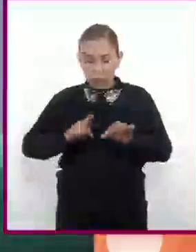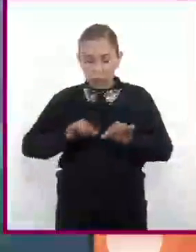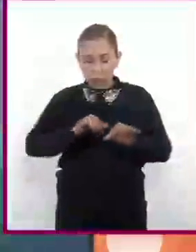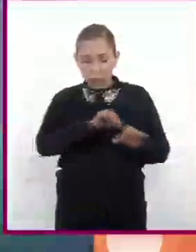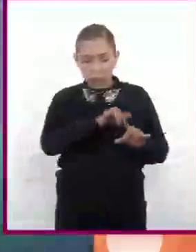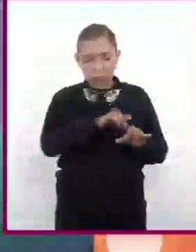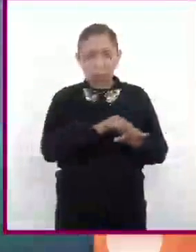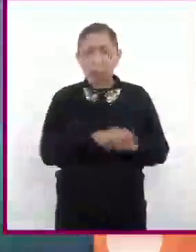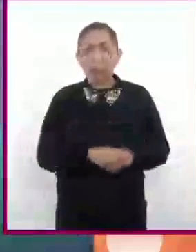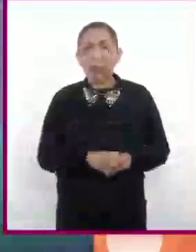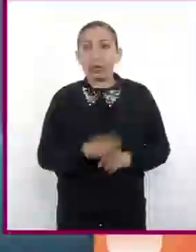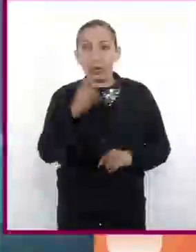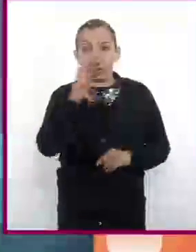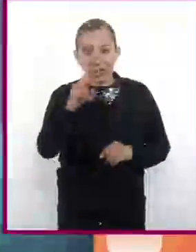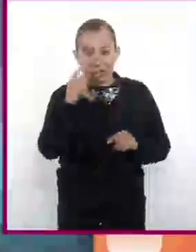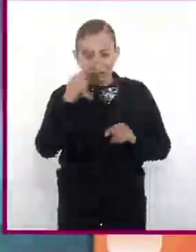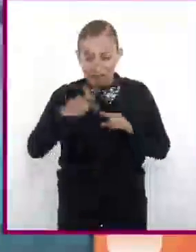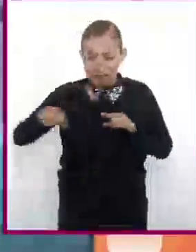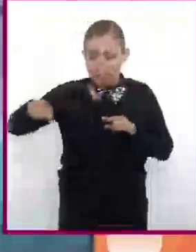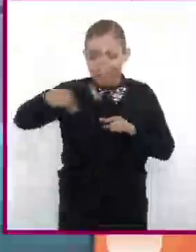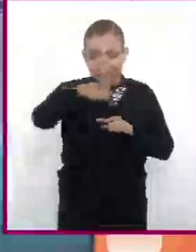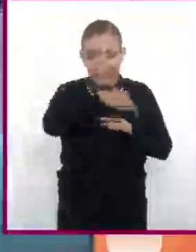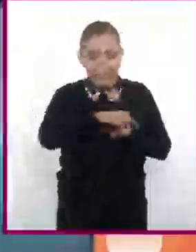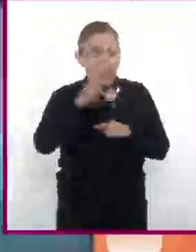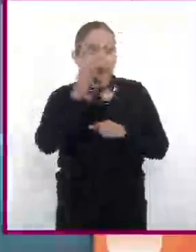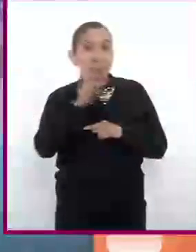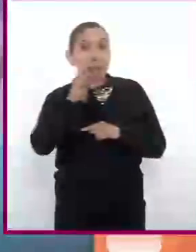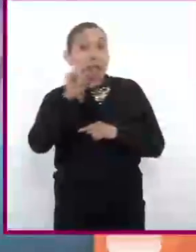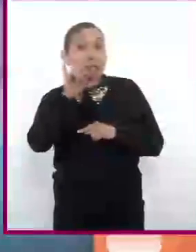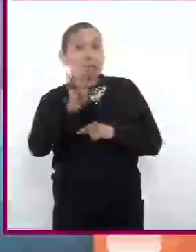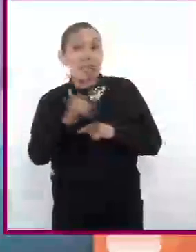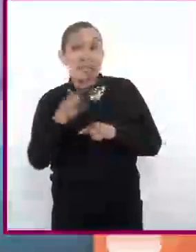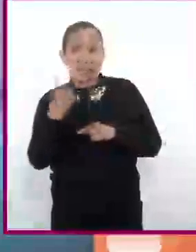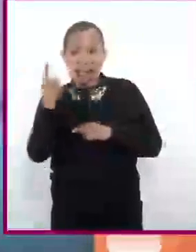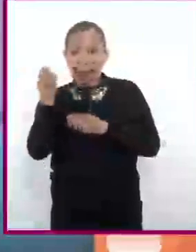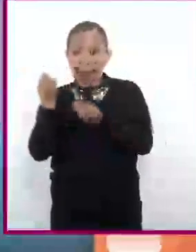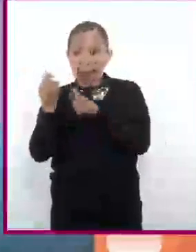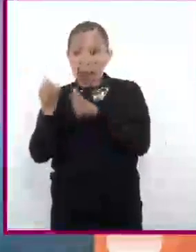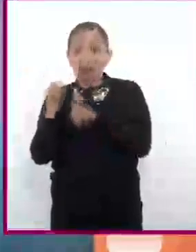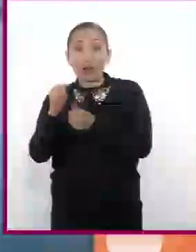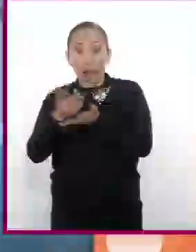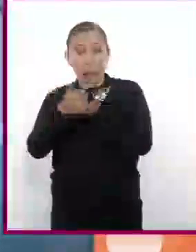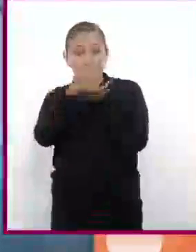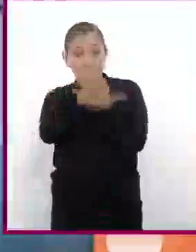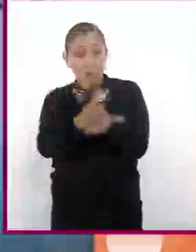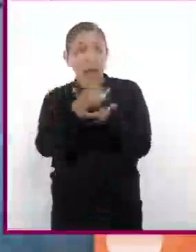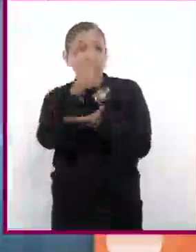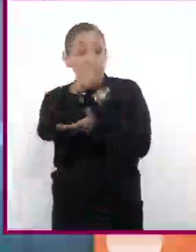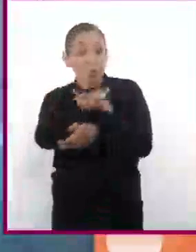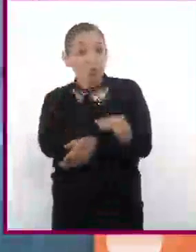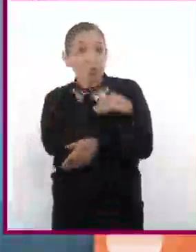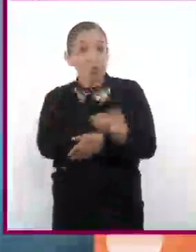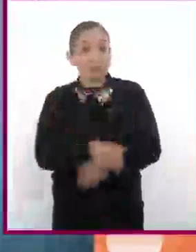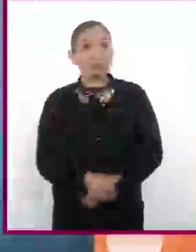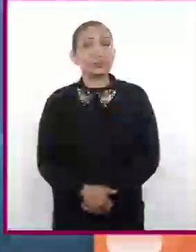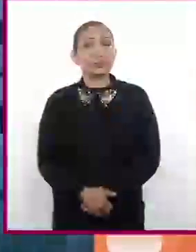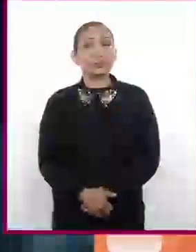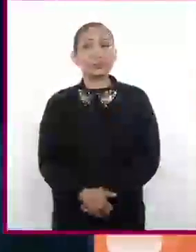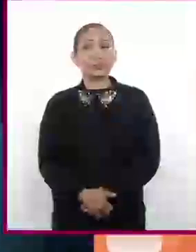La forma en la que está armado el dispositivo nos permitirá comprobar si la disolución es o no conductora de la corriente